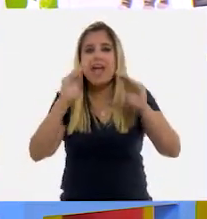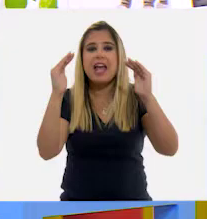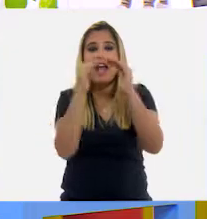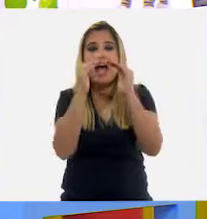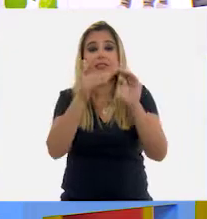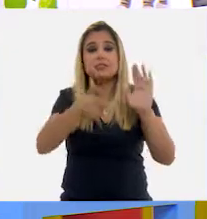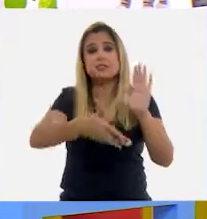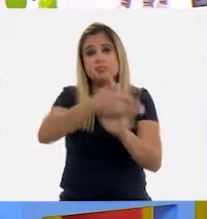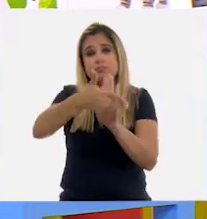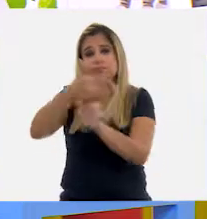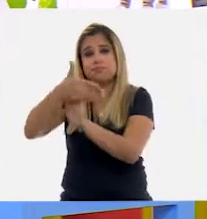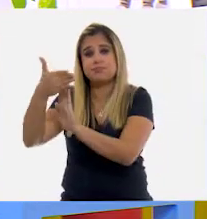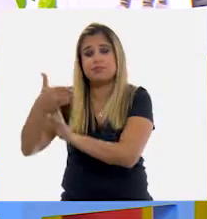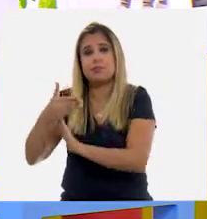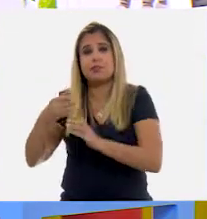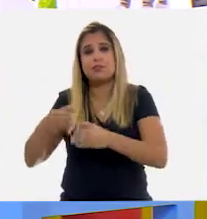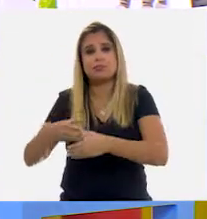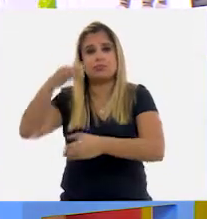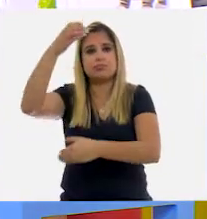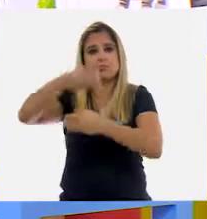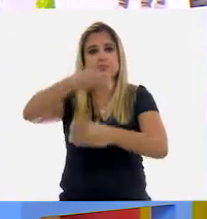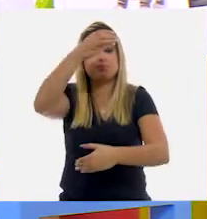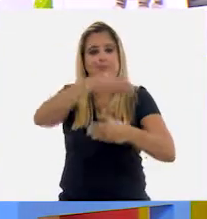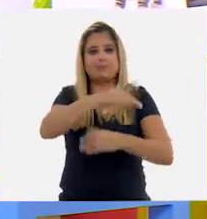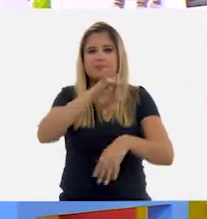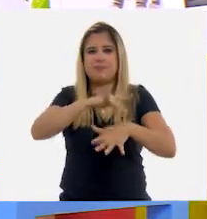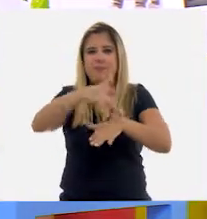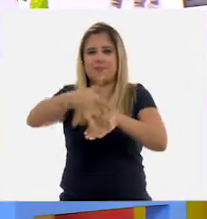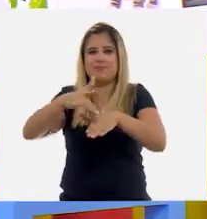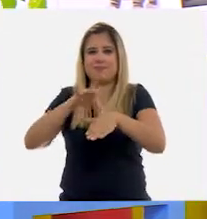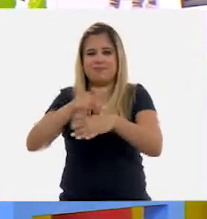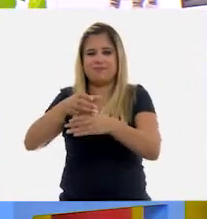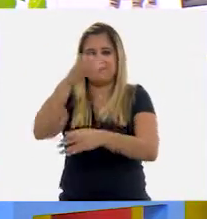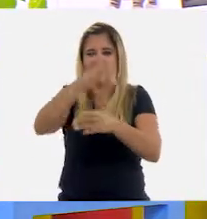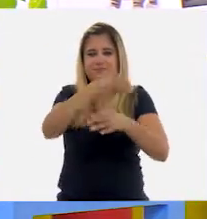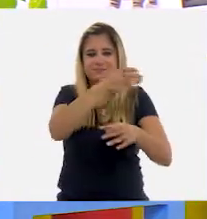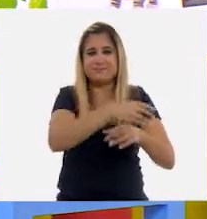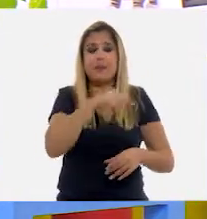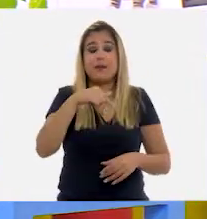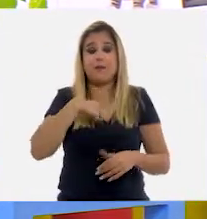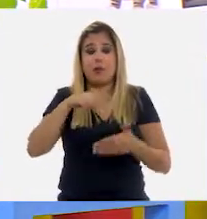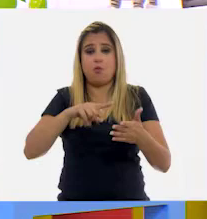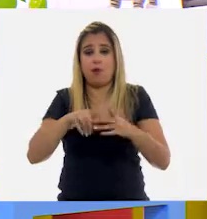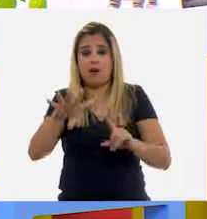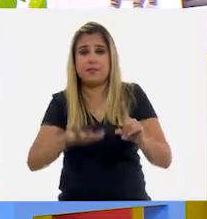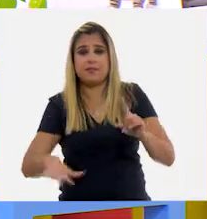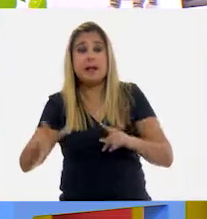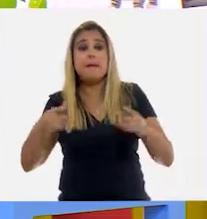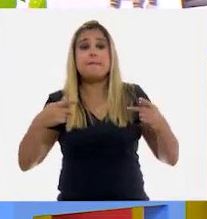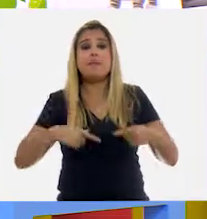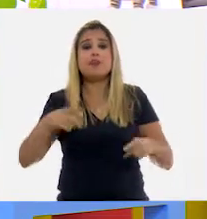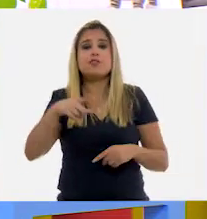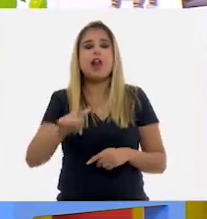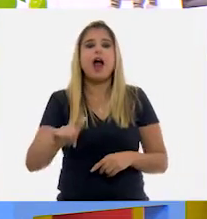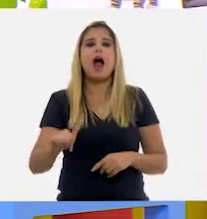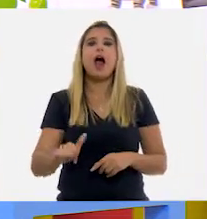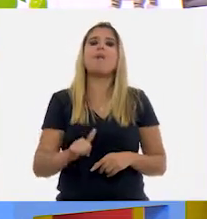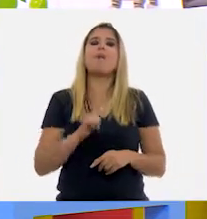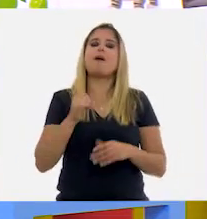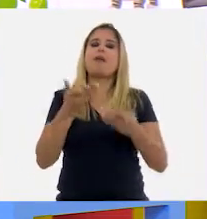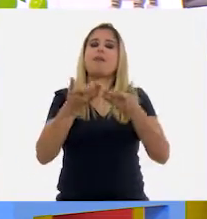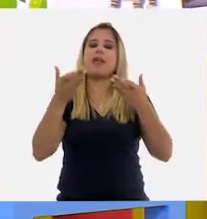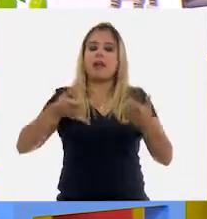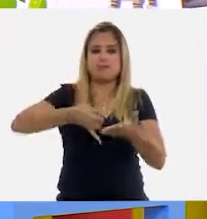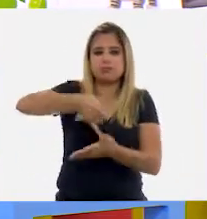están construidas con el cactus. Con los cactus. Ajá. Del lugar. En el caso de mi región, pues las personas aprovechan la